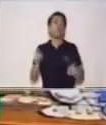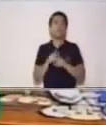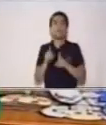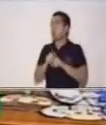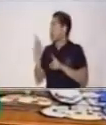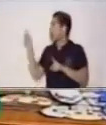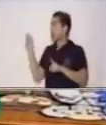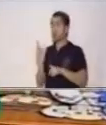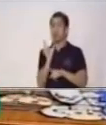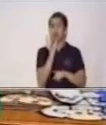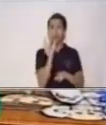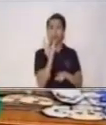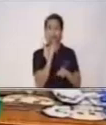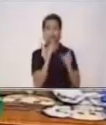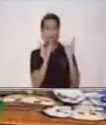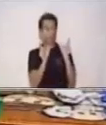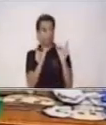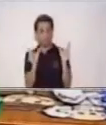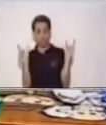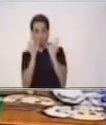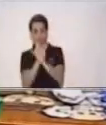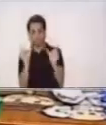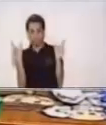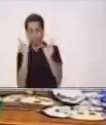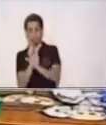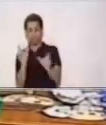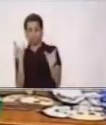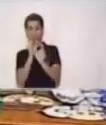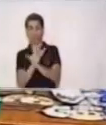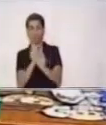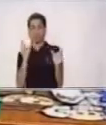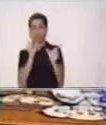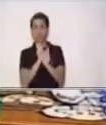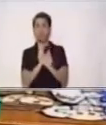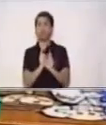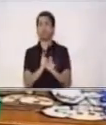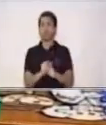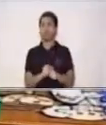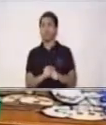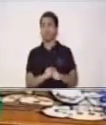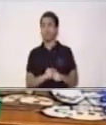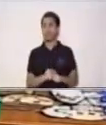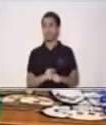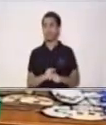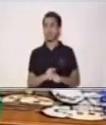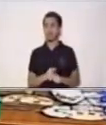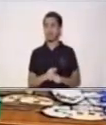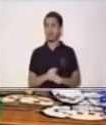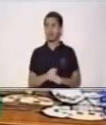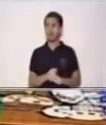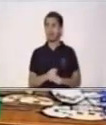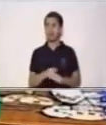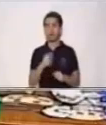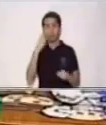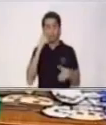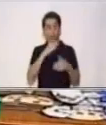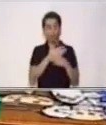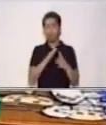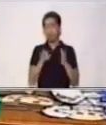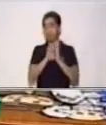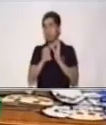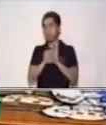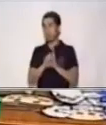sílabas de cada letra o las podemos ir uniendo o podemos irlas compartiendo unas con otra. Por